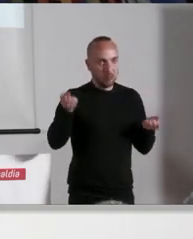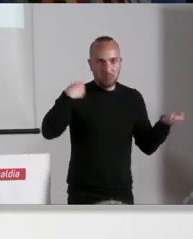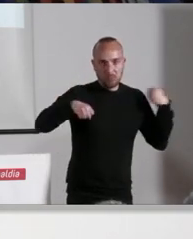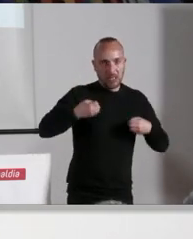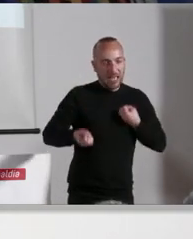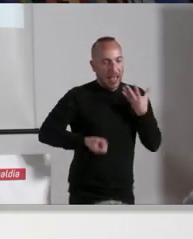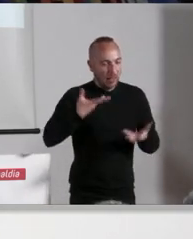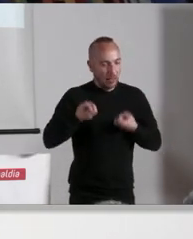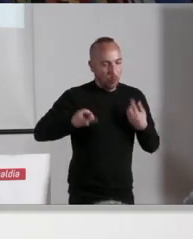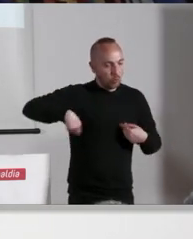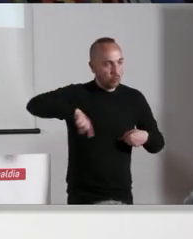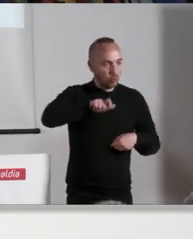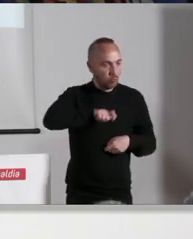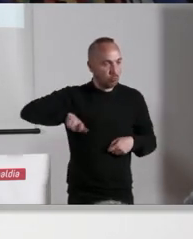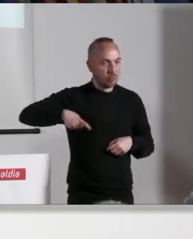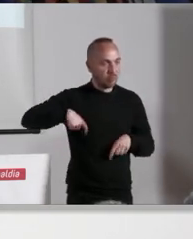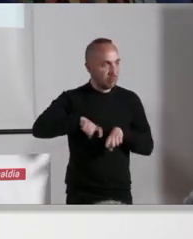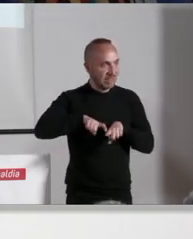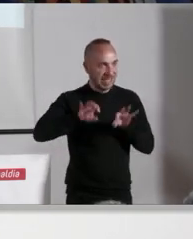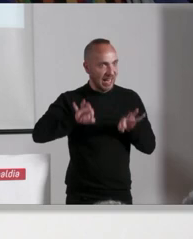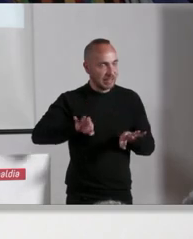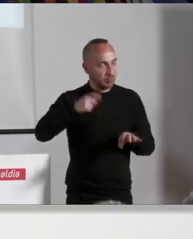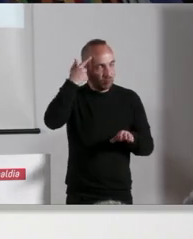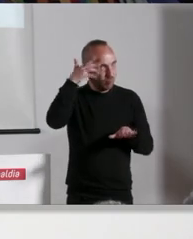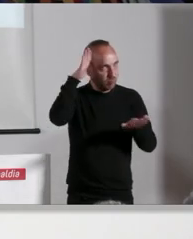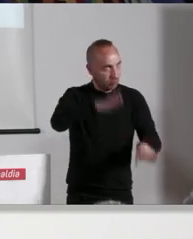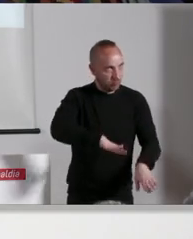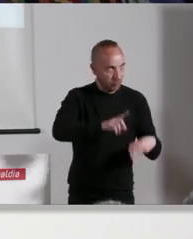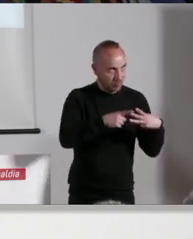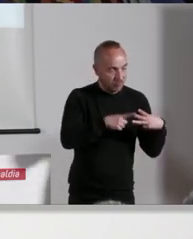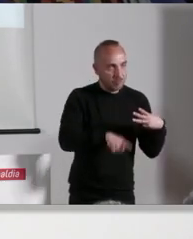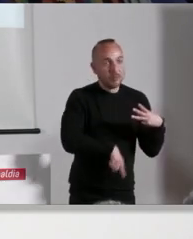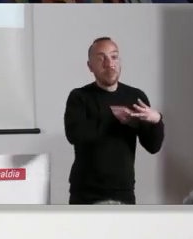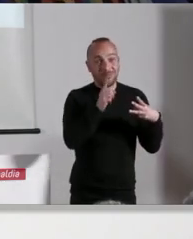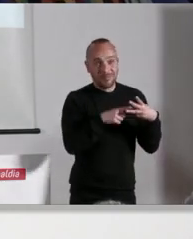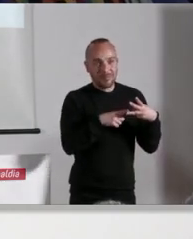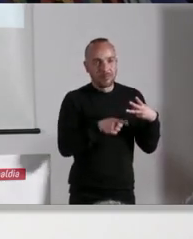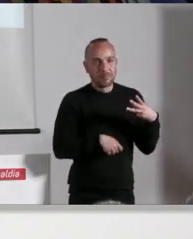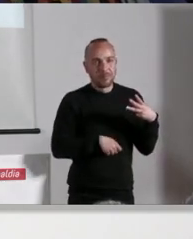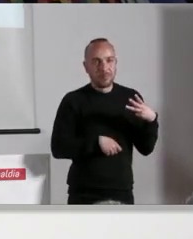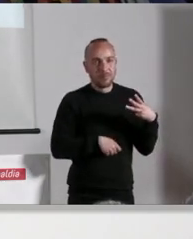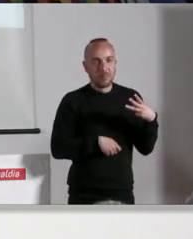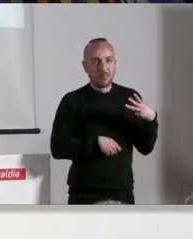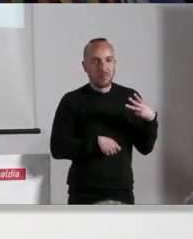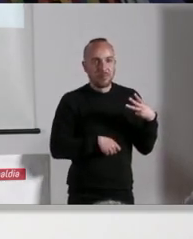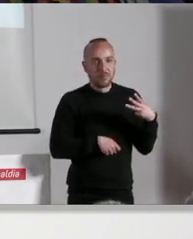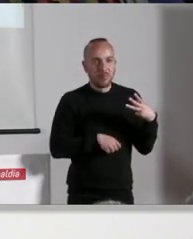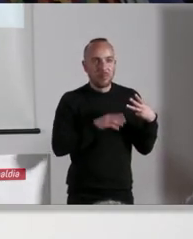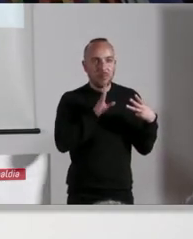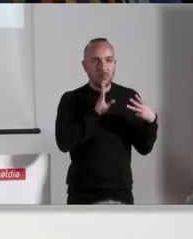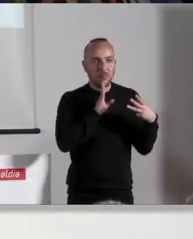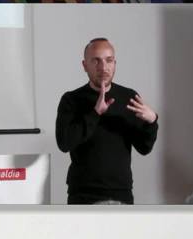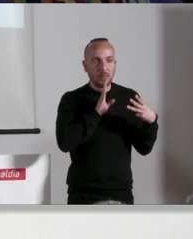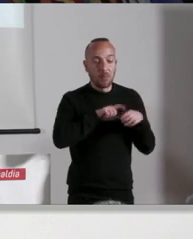agitación social y creemos en ello. Como tercer punto, que todas